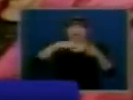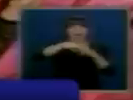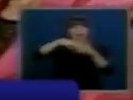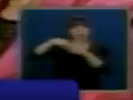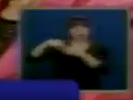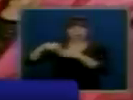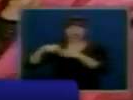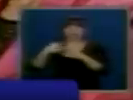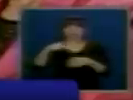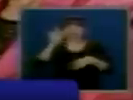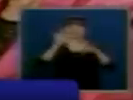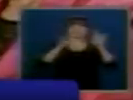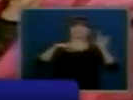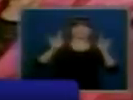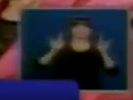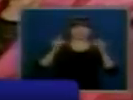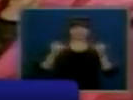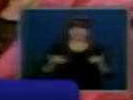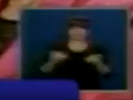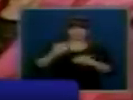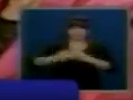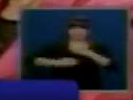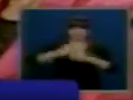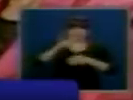estamos encontrando en este proceso.